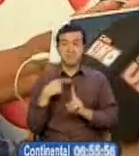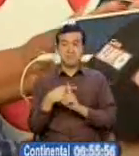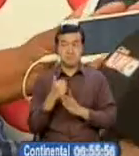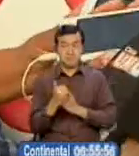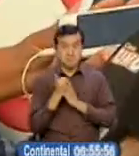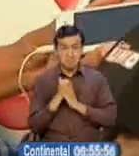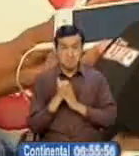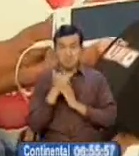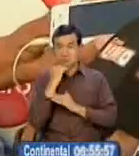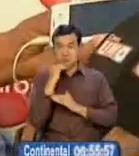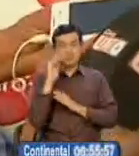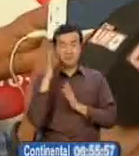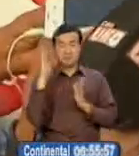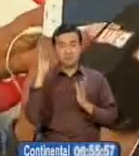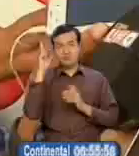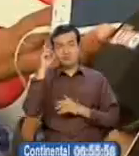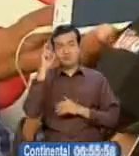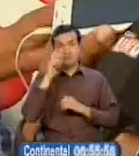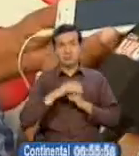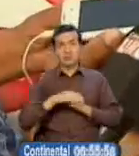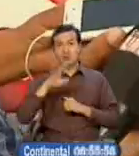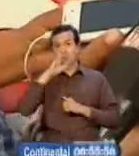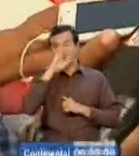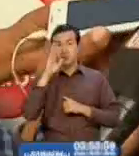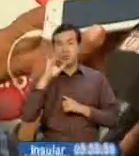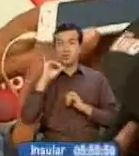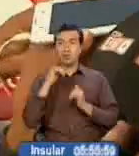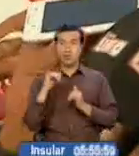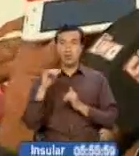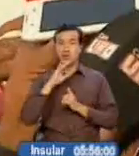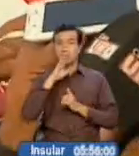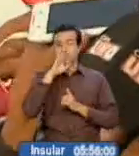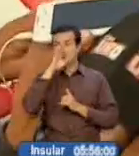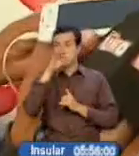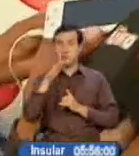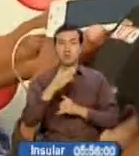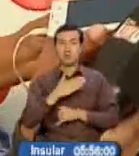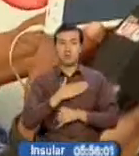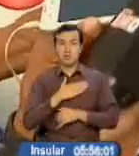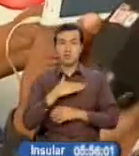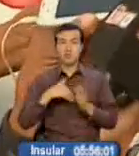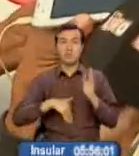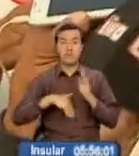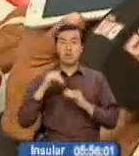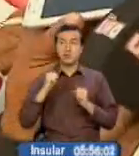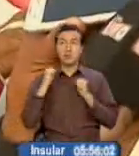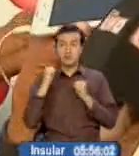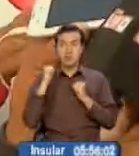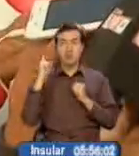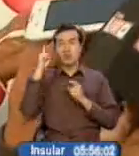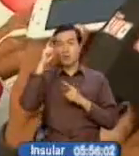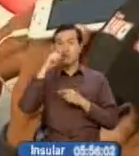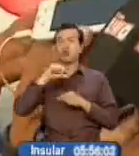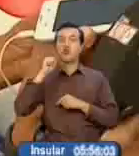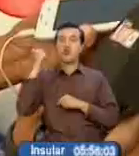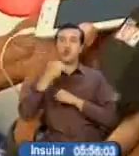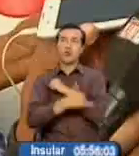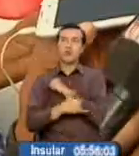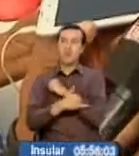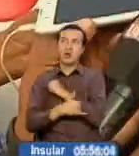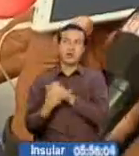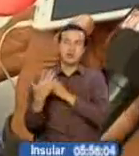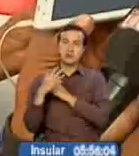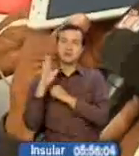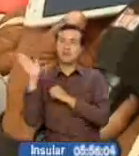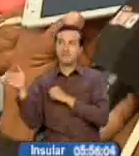favoreciera, la verdad, porque yo nunca jugué aquí en la altura, siempre vengo, siempre a mí me coge el que más y yo no creo que sea eso un aliado. Ahora, la verdad